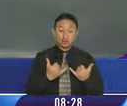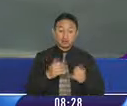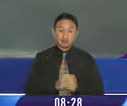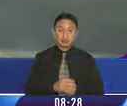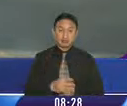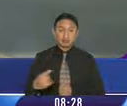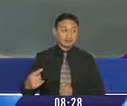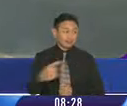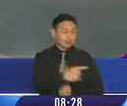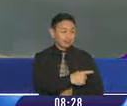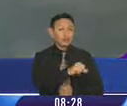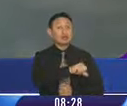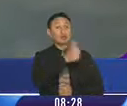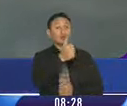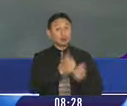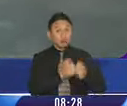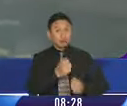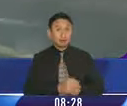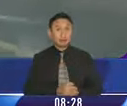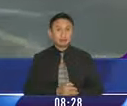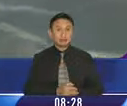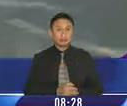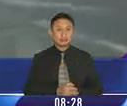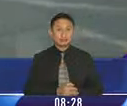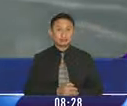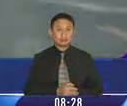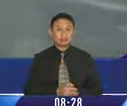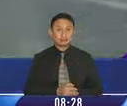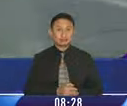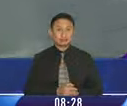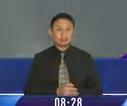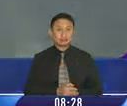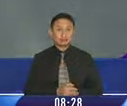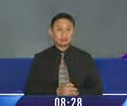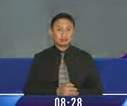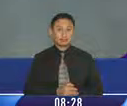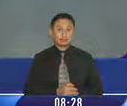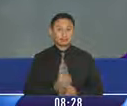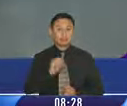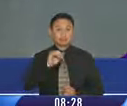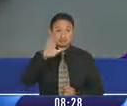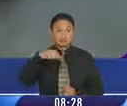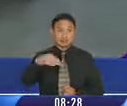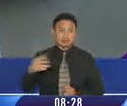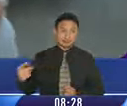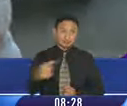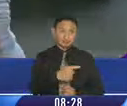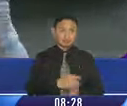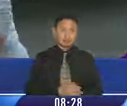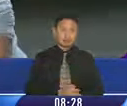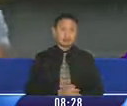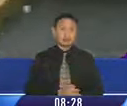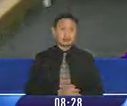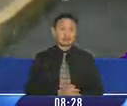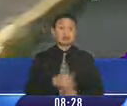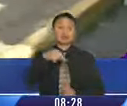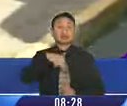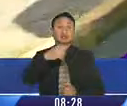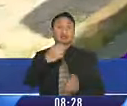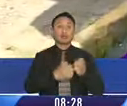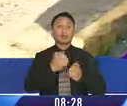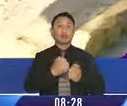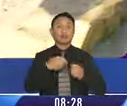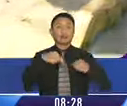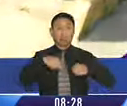acá. Vamos a acercarnos. Gracias, señor. Gato, amigo, venga. El problema es que la señalética